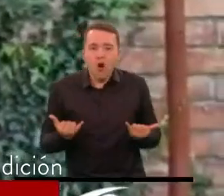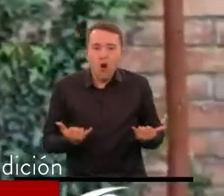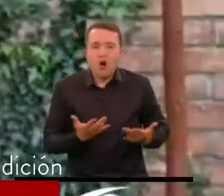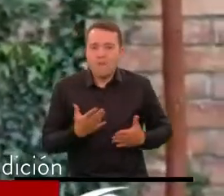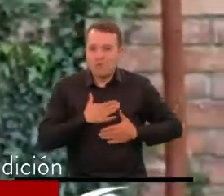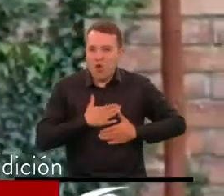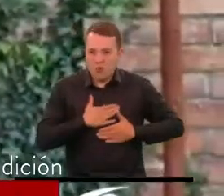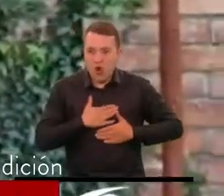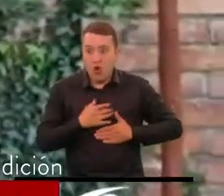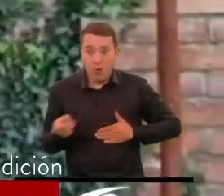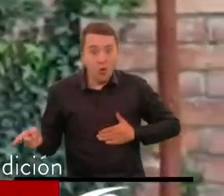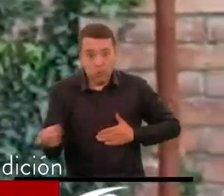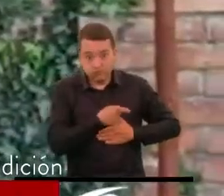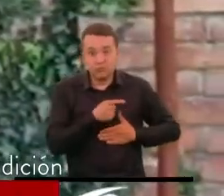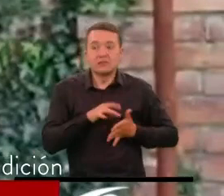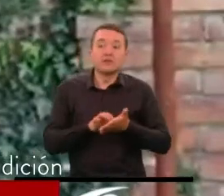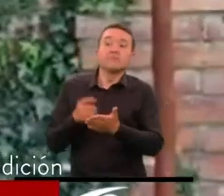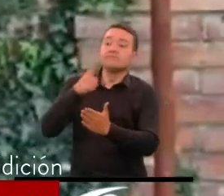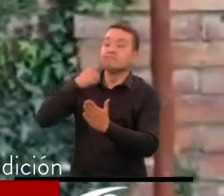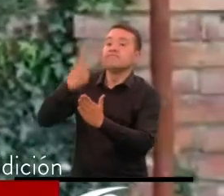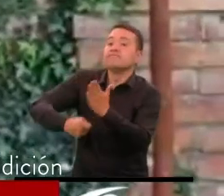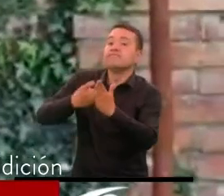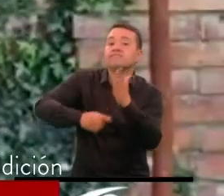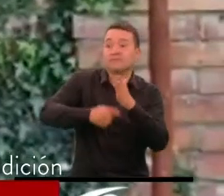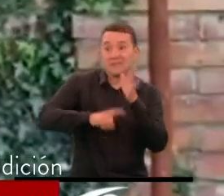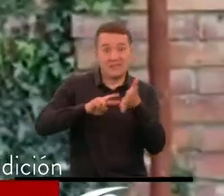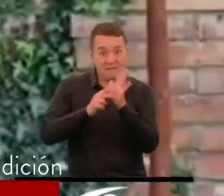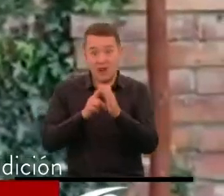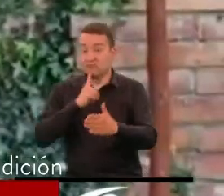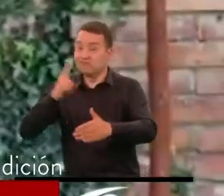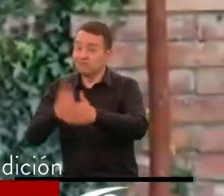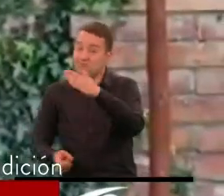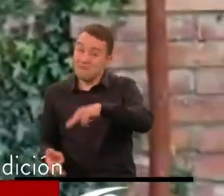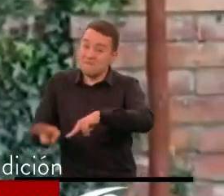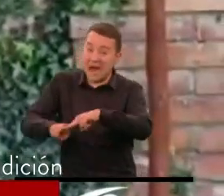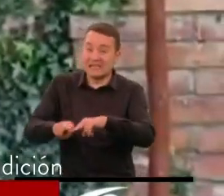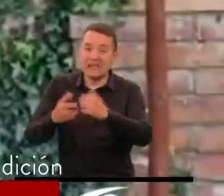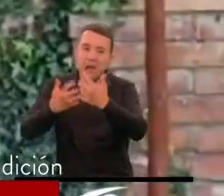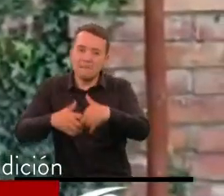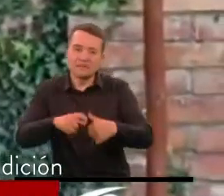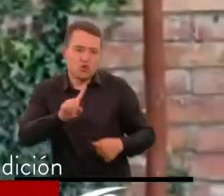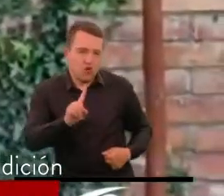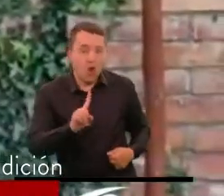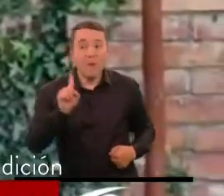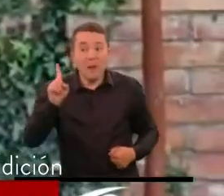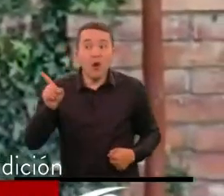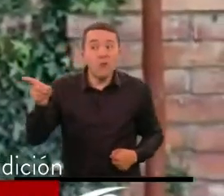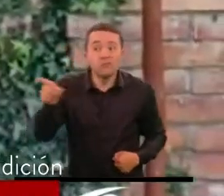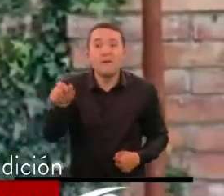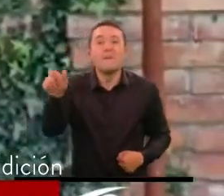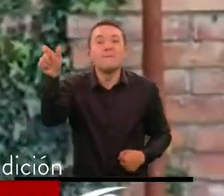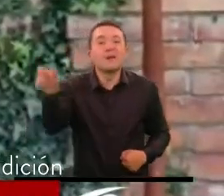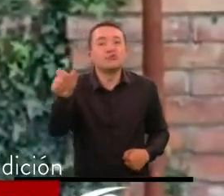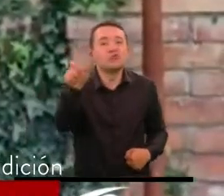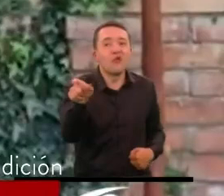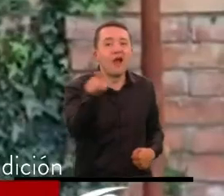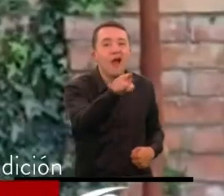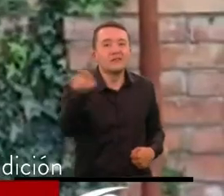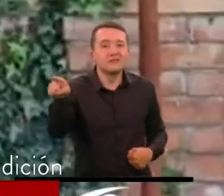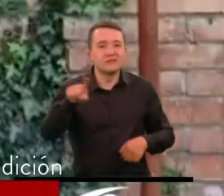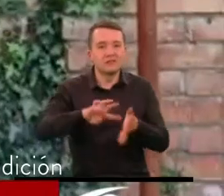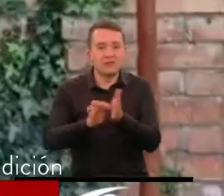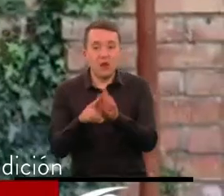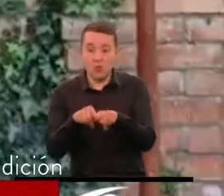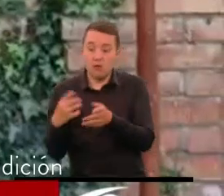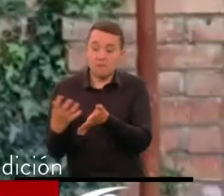no tanto sobre las empresas, pero sí sobre los empresarios, por aquello de los dividendos, de las ganancias ocasionales y